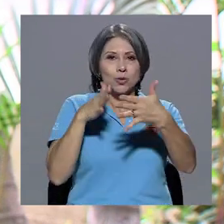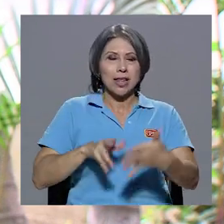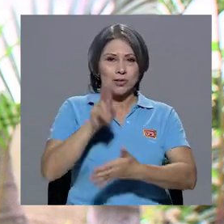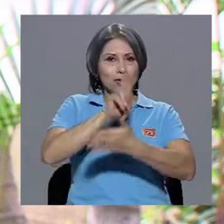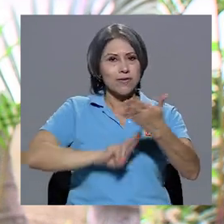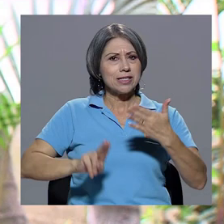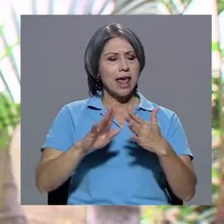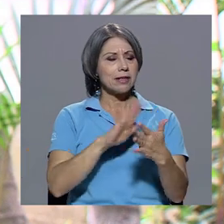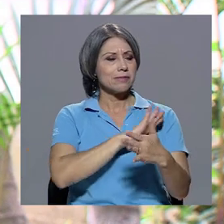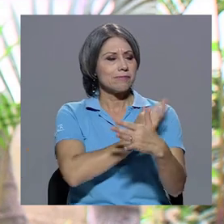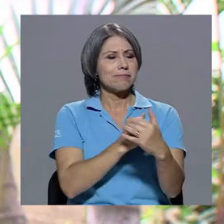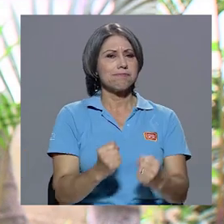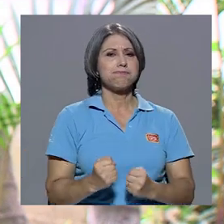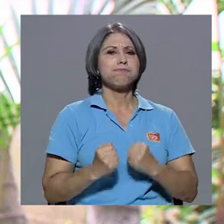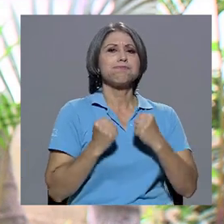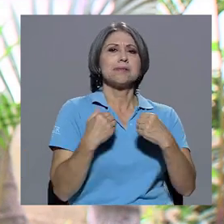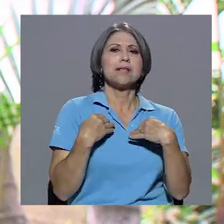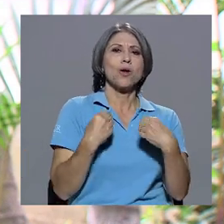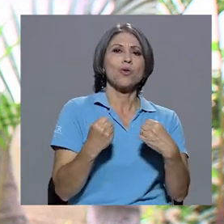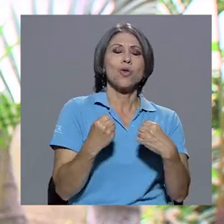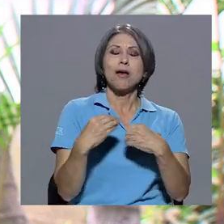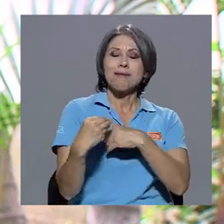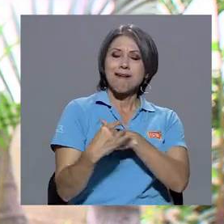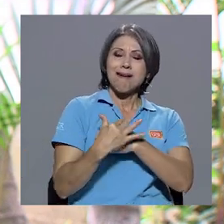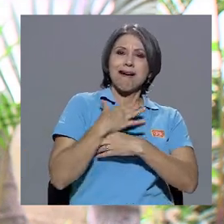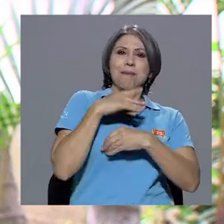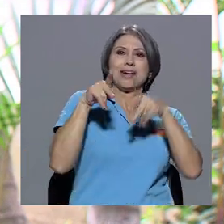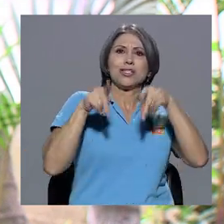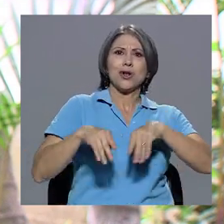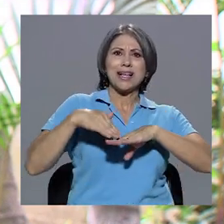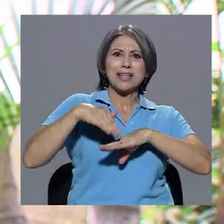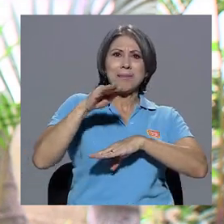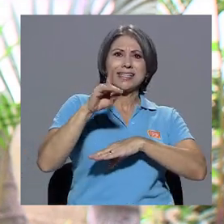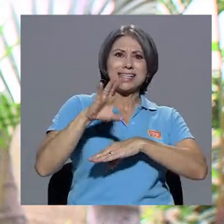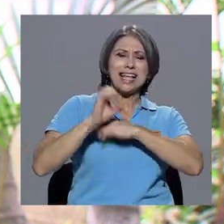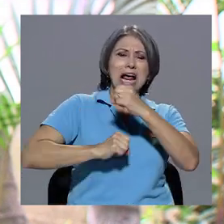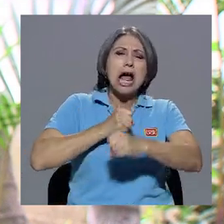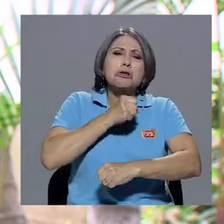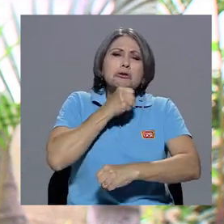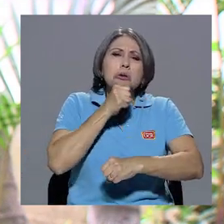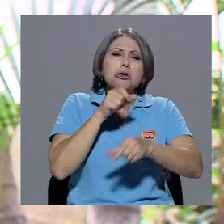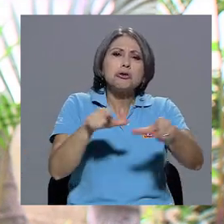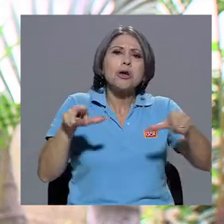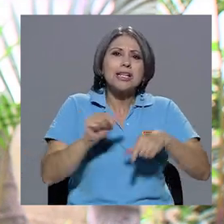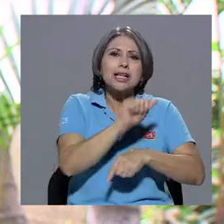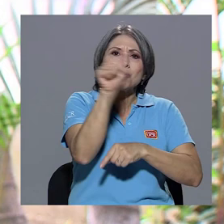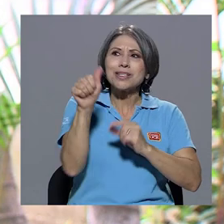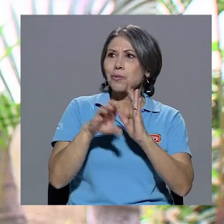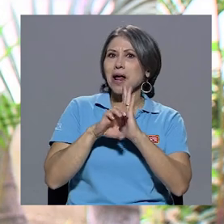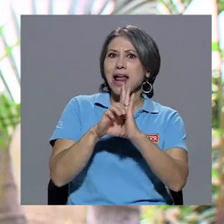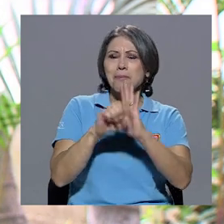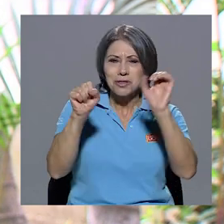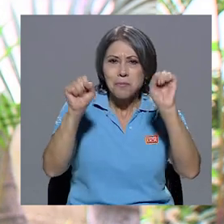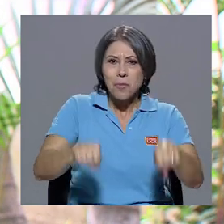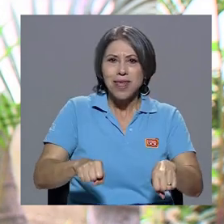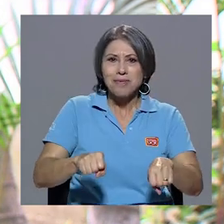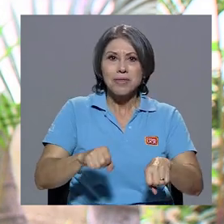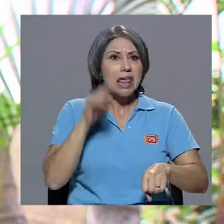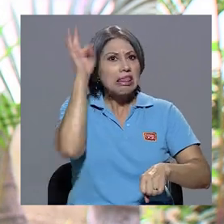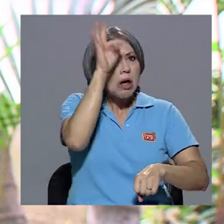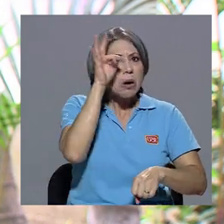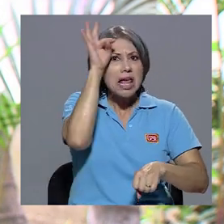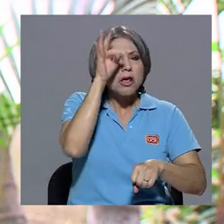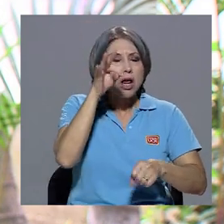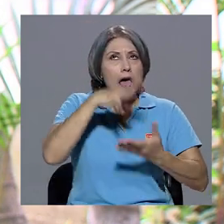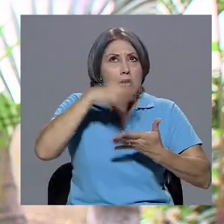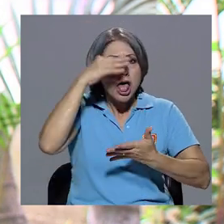empoderen su salud inspirados en los centenarios de las zonas azules, que son un ejemplo vivo de que se puede. O sea, acá no hay tanta teoría, acá es más práctica.